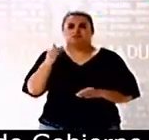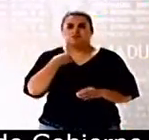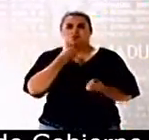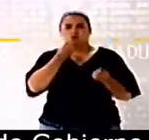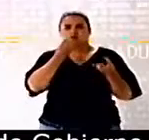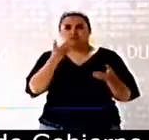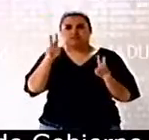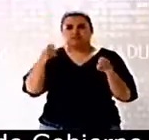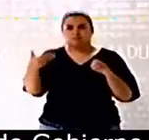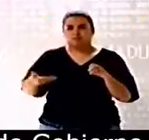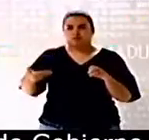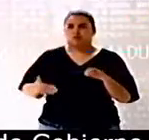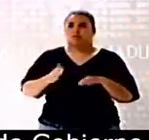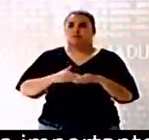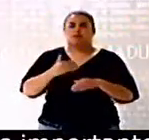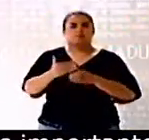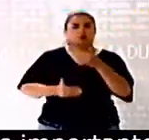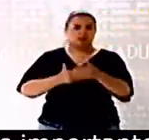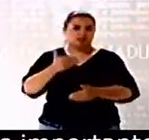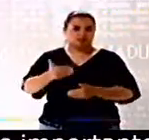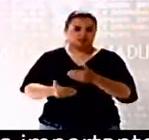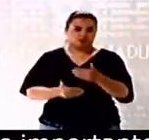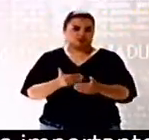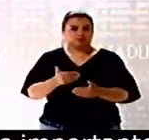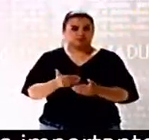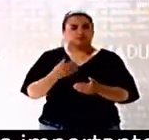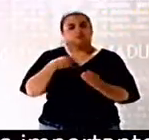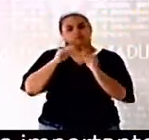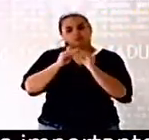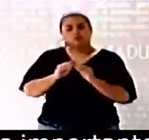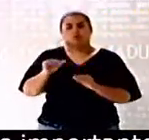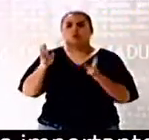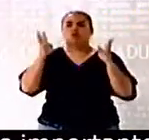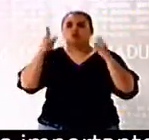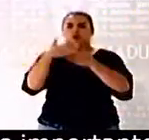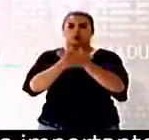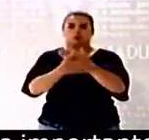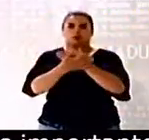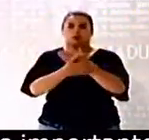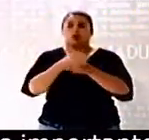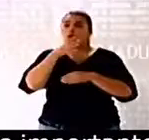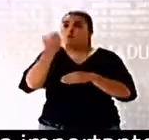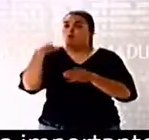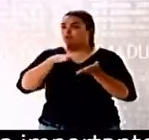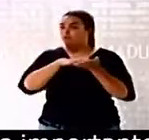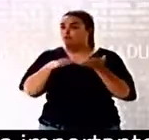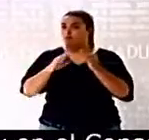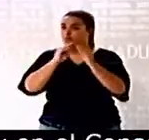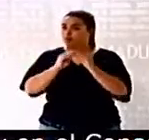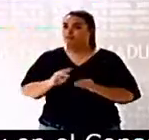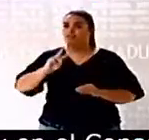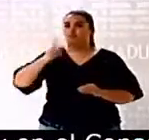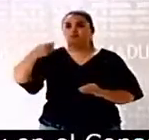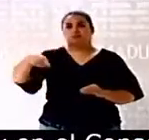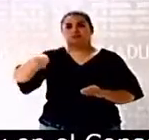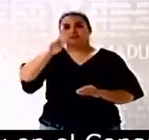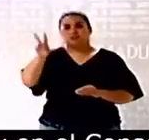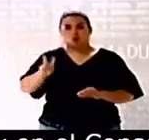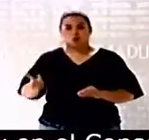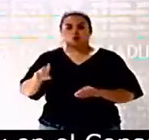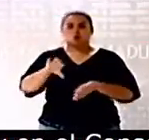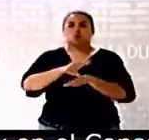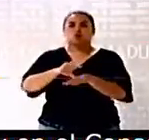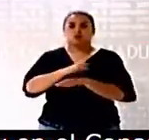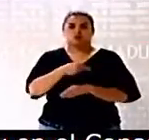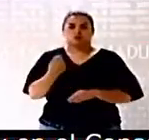todo procedimentales, que hemos abordado hoy en el Consejo de Gobierno a raíz del informe del vicepresidente segundo y consejero